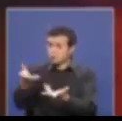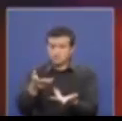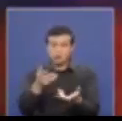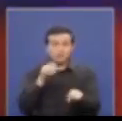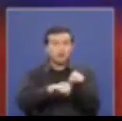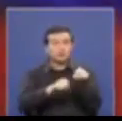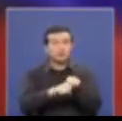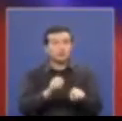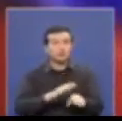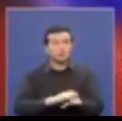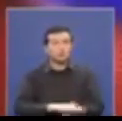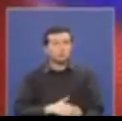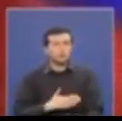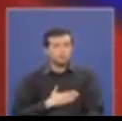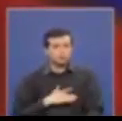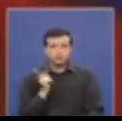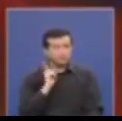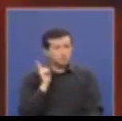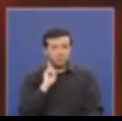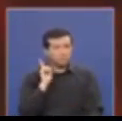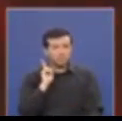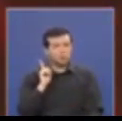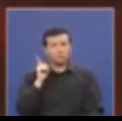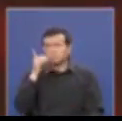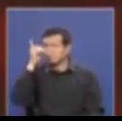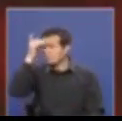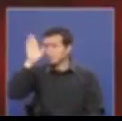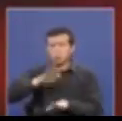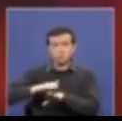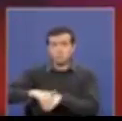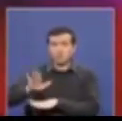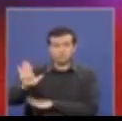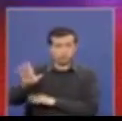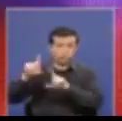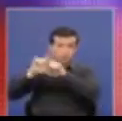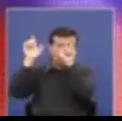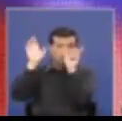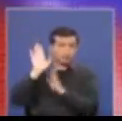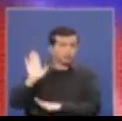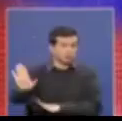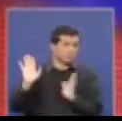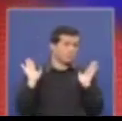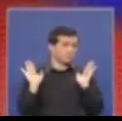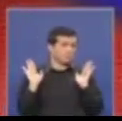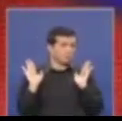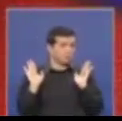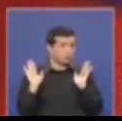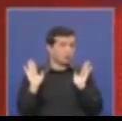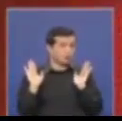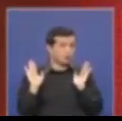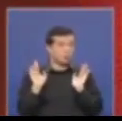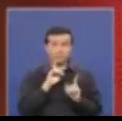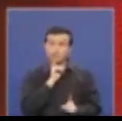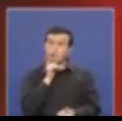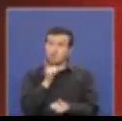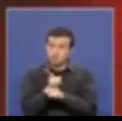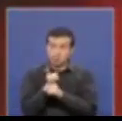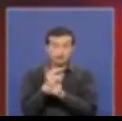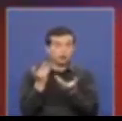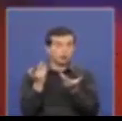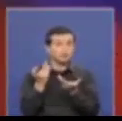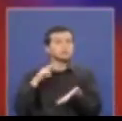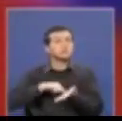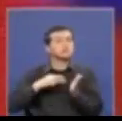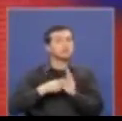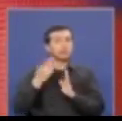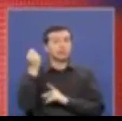malo, ya, es mala suerte, pero tomaron buenas decisiones. ¿Dónde está? Tal vez fueron estafados ustedes si le vendieron a propósito un carro malo, pero